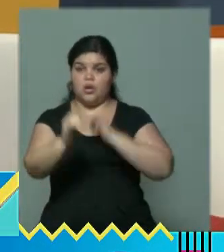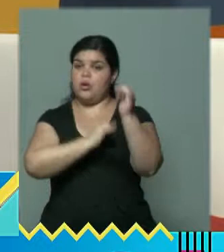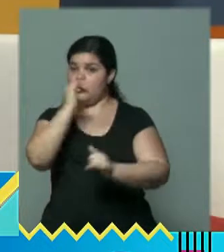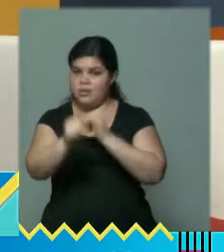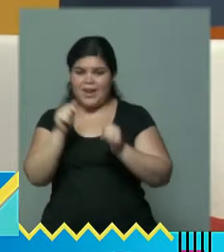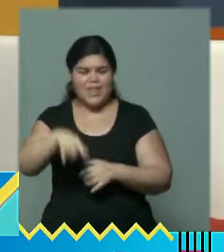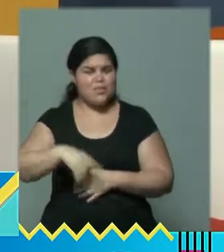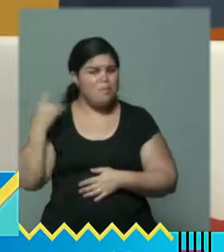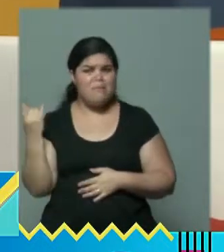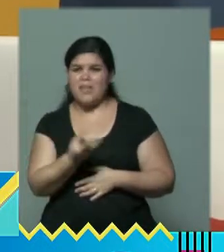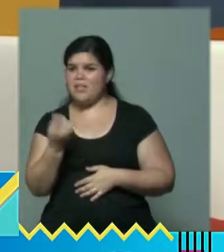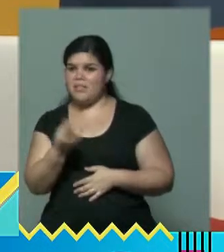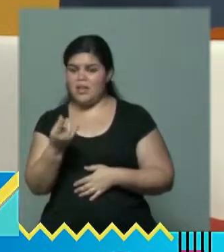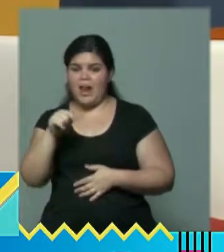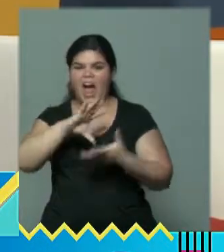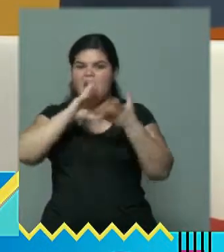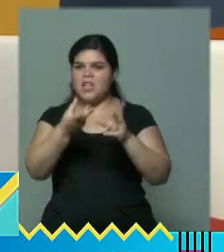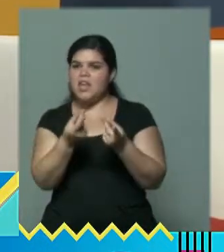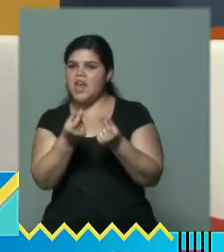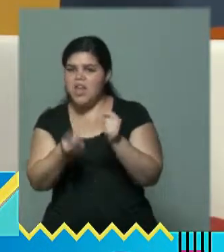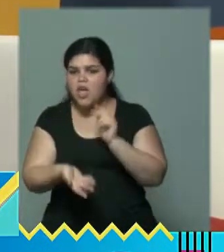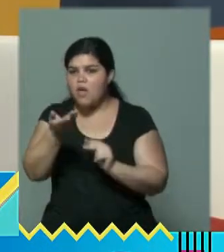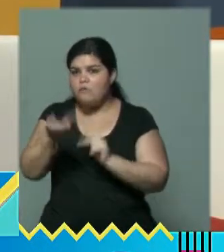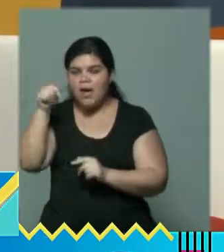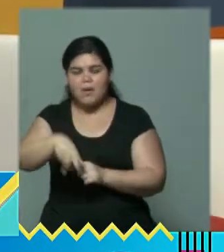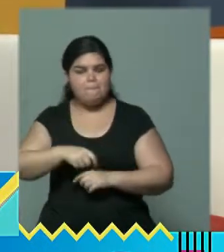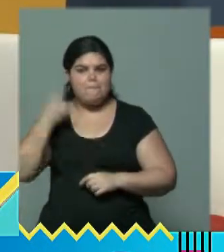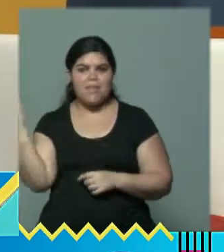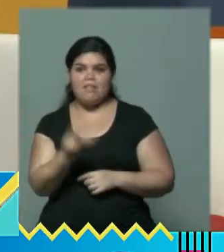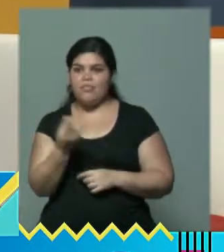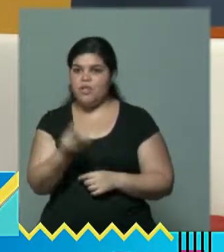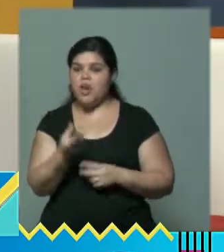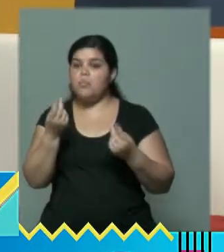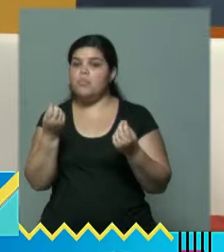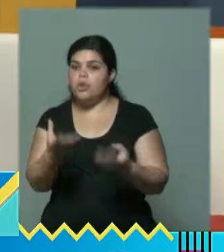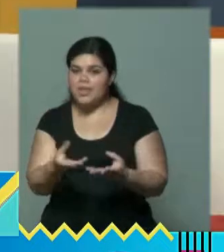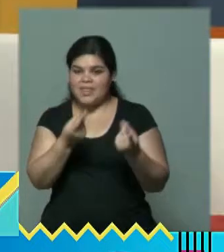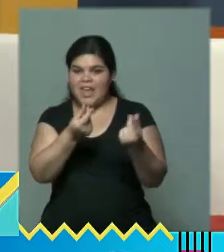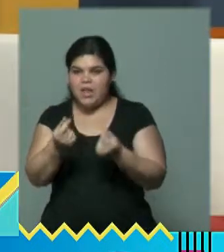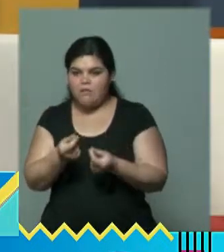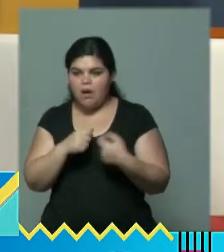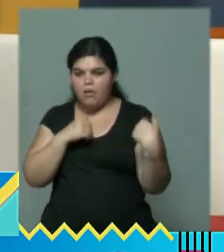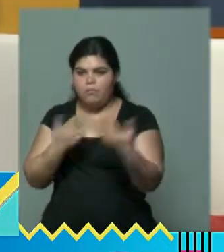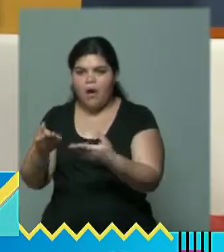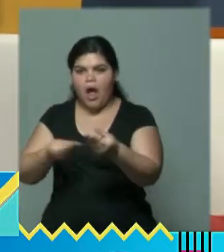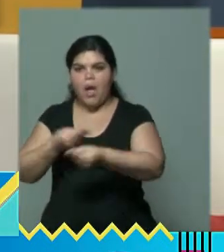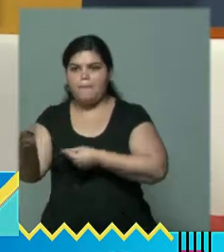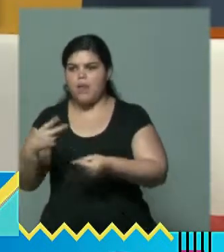gran mentira. El reacomodamiento de tarifas es una falacia, porque las tarifas vienen acomodadas a todas las empresas hace